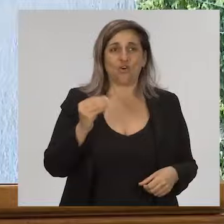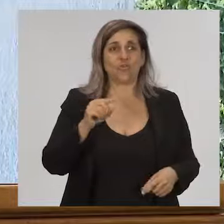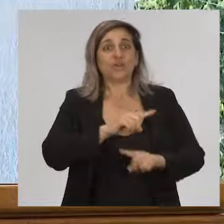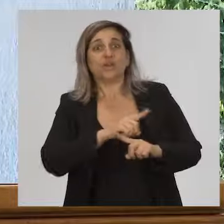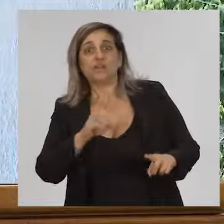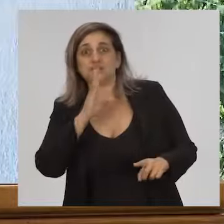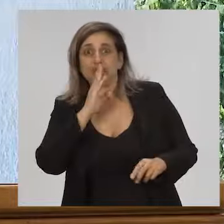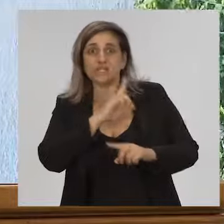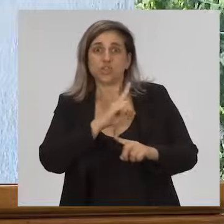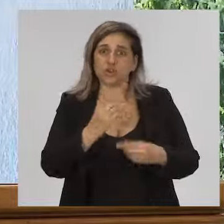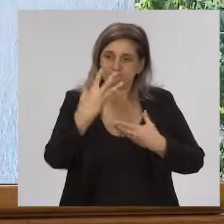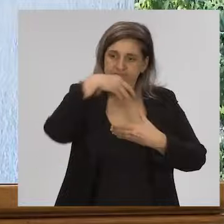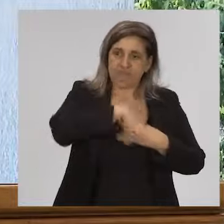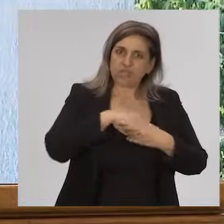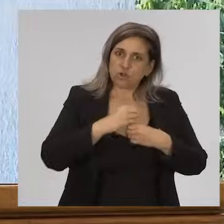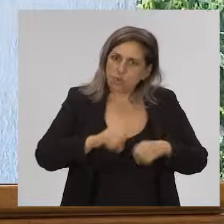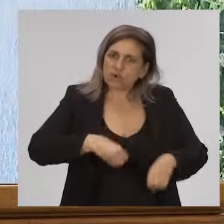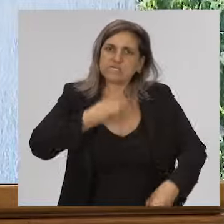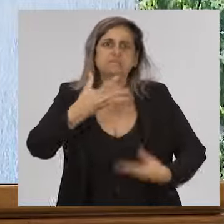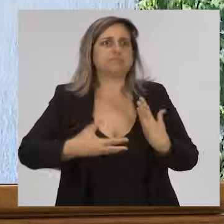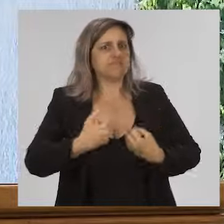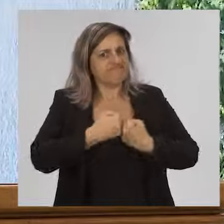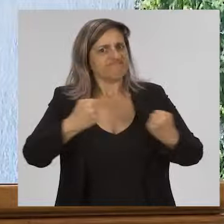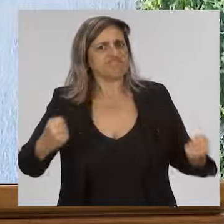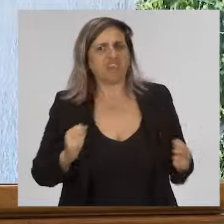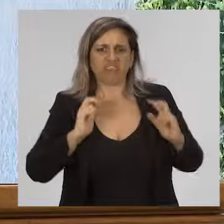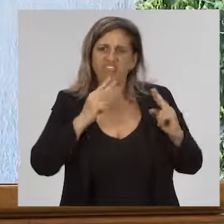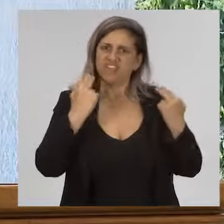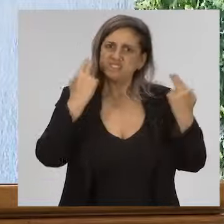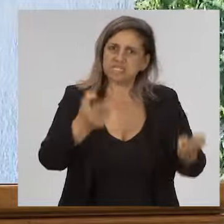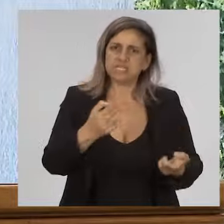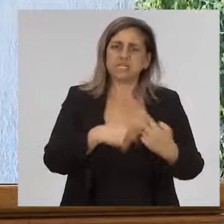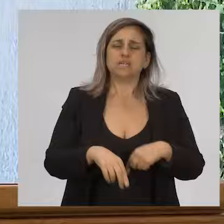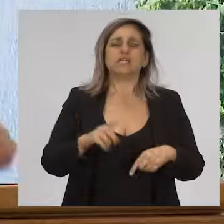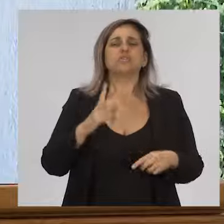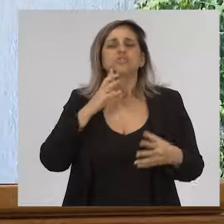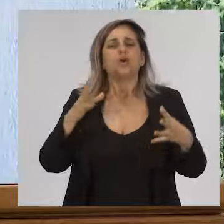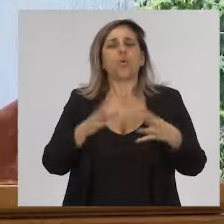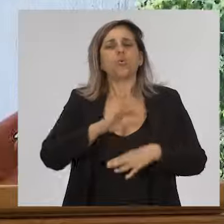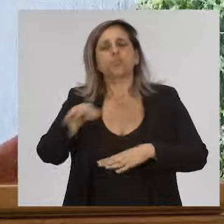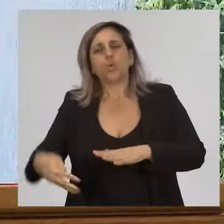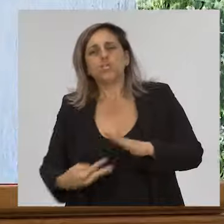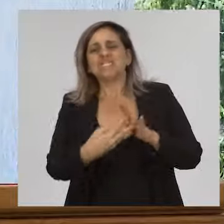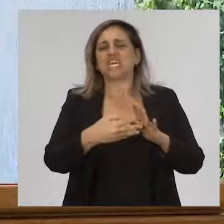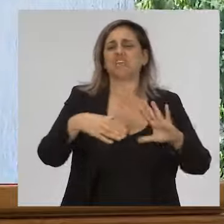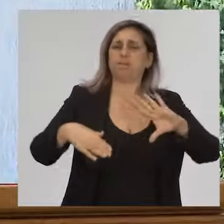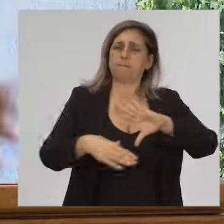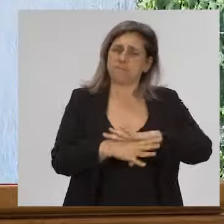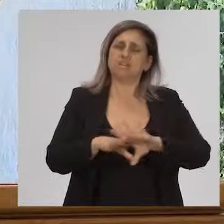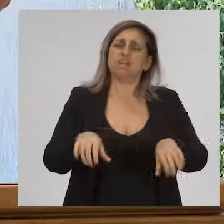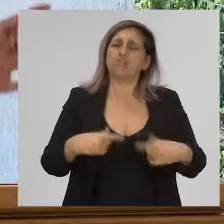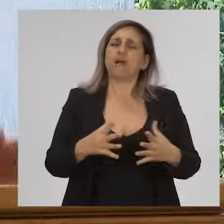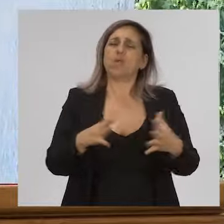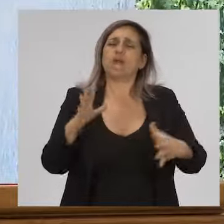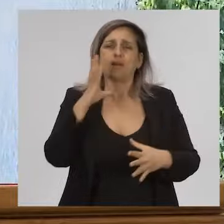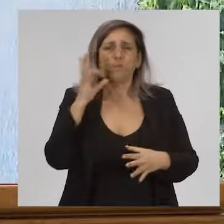es ni silencio ni tabú, esto del INJU, con la Intendencia Río Negro, con el MIDES, con UNICEF, nos abre una enorme puerta para